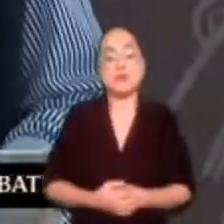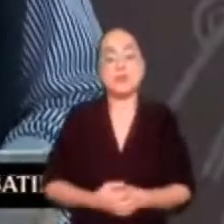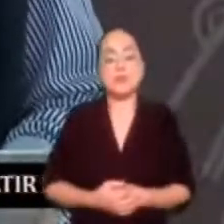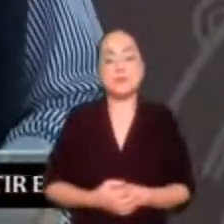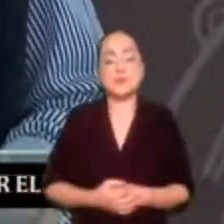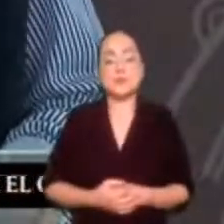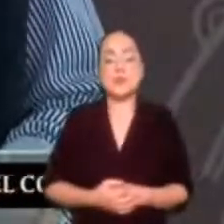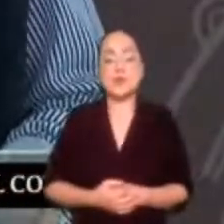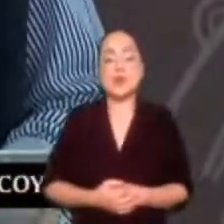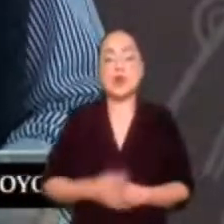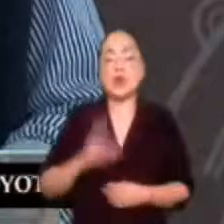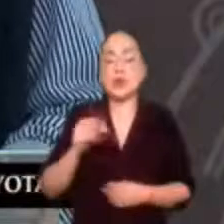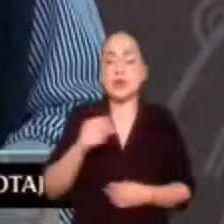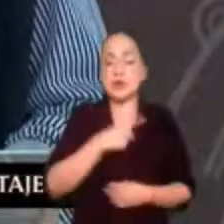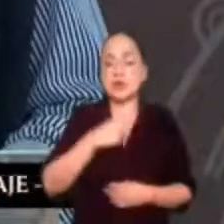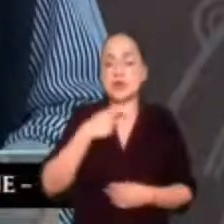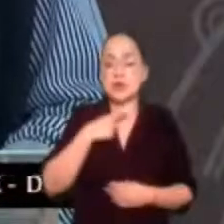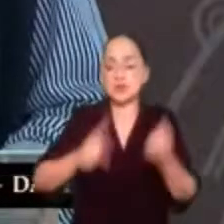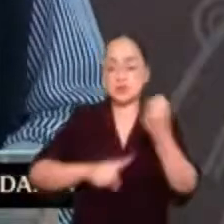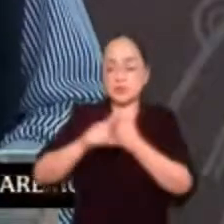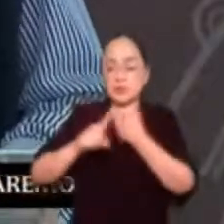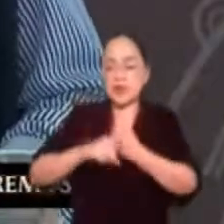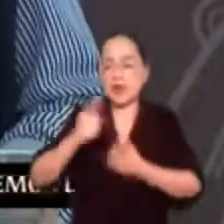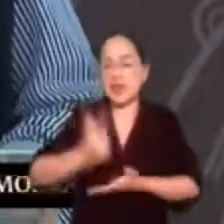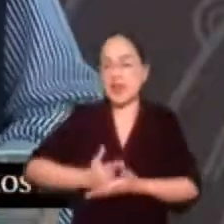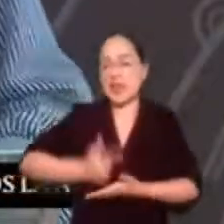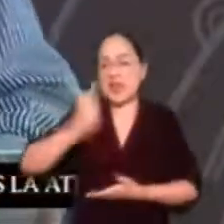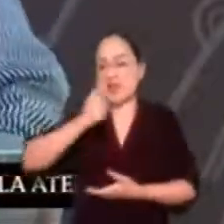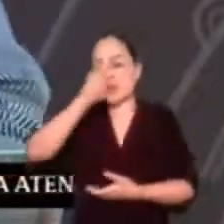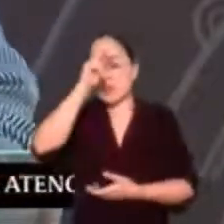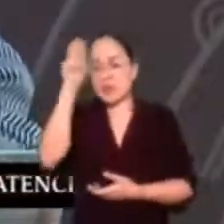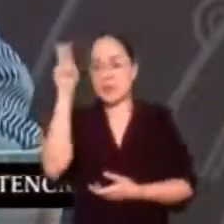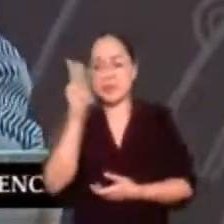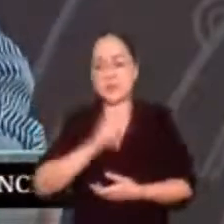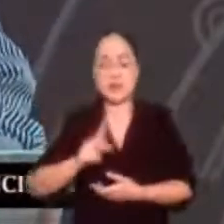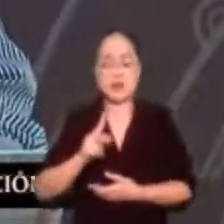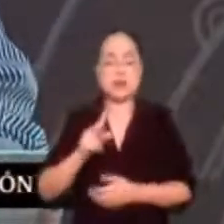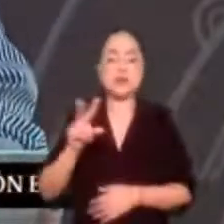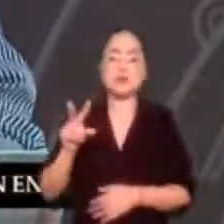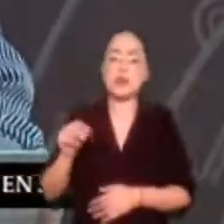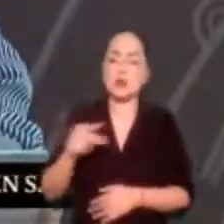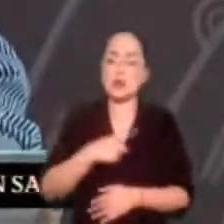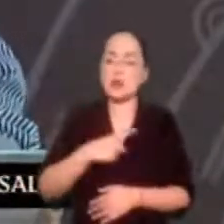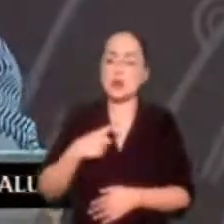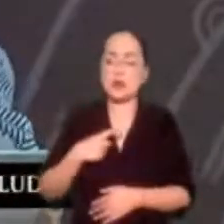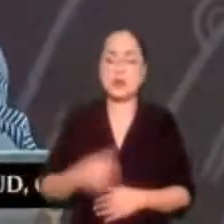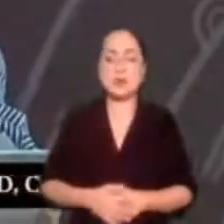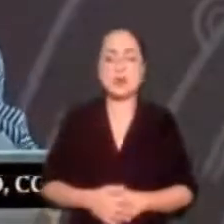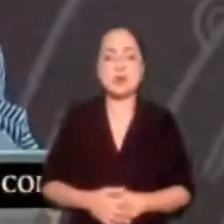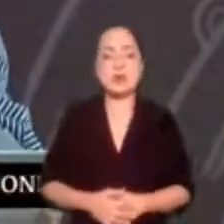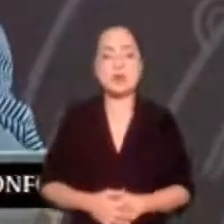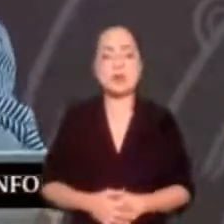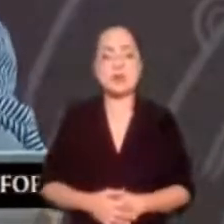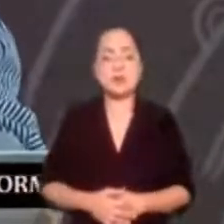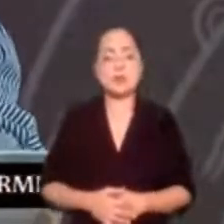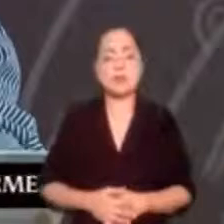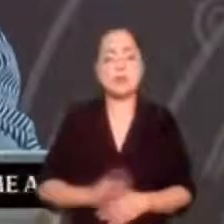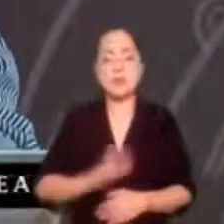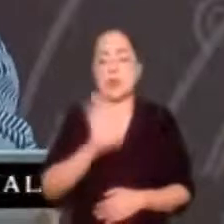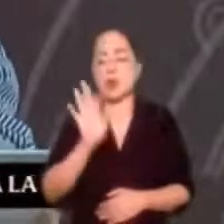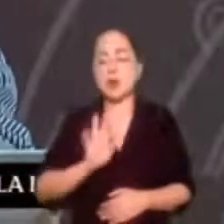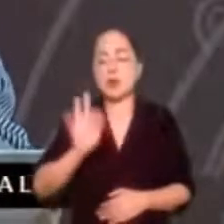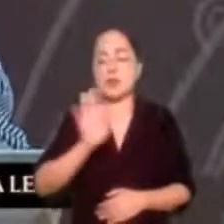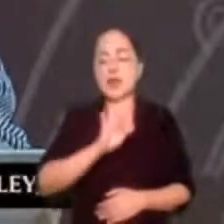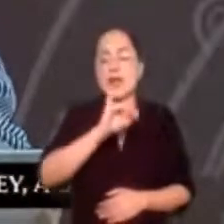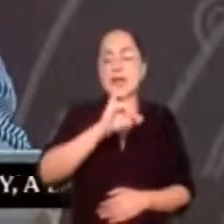un conflicto que paralice para nada a la universidad. ¿En qué año son, gobernador, esas retenciones que no te... Son 15